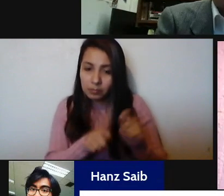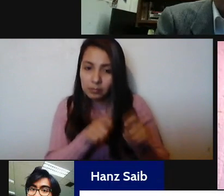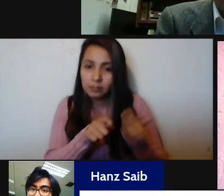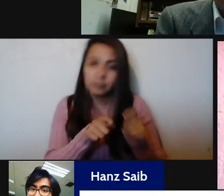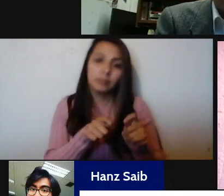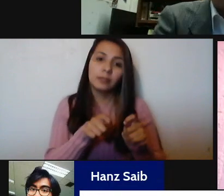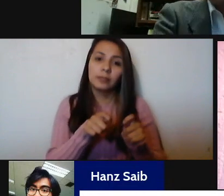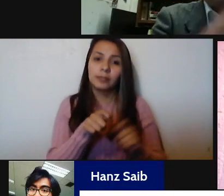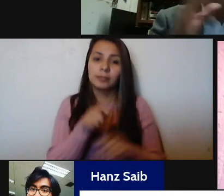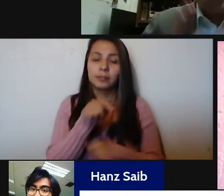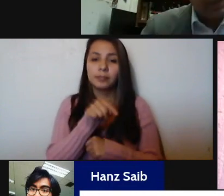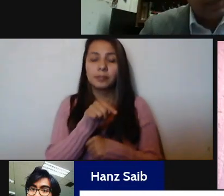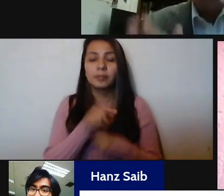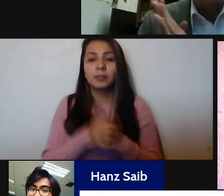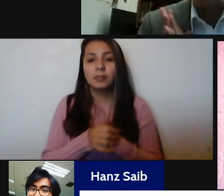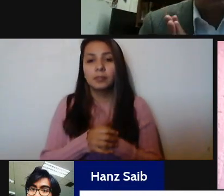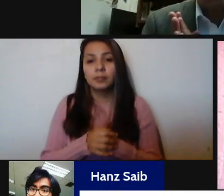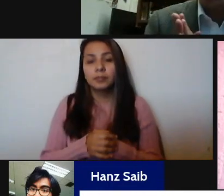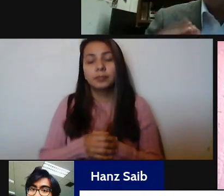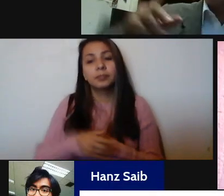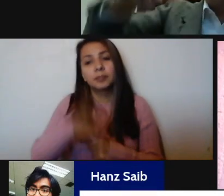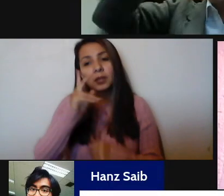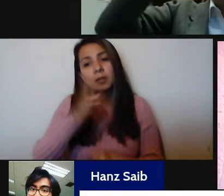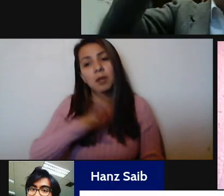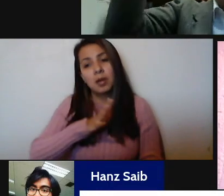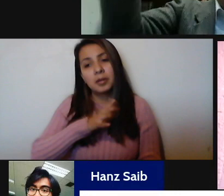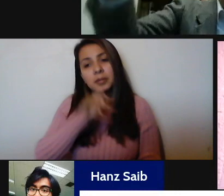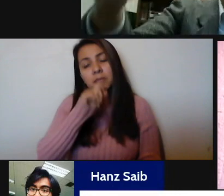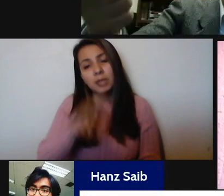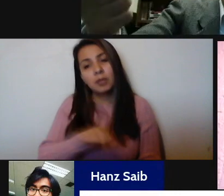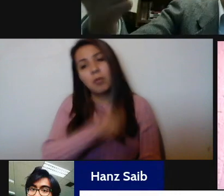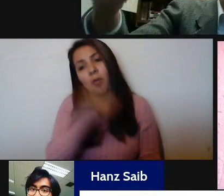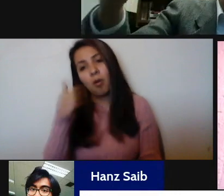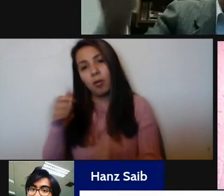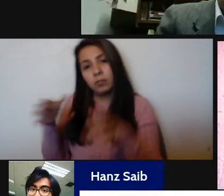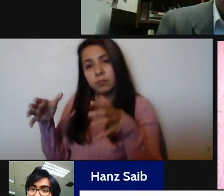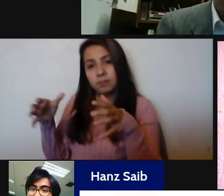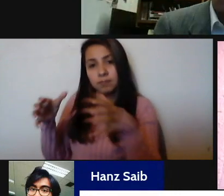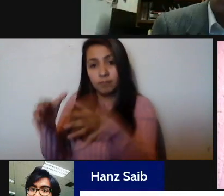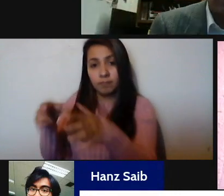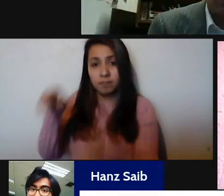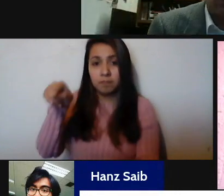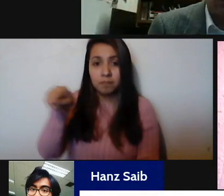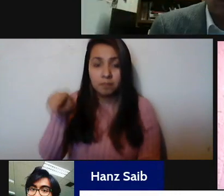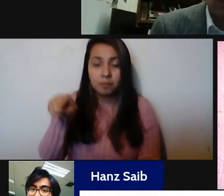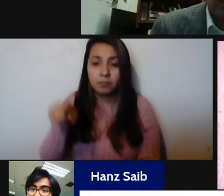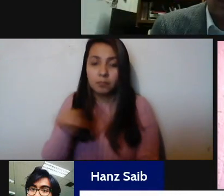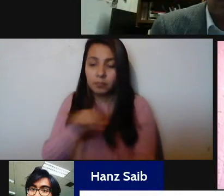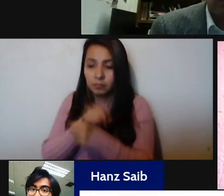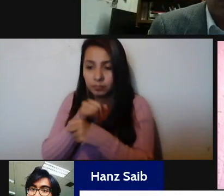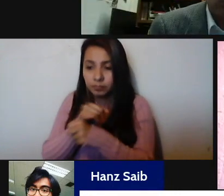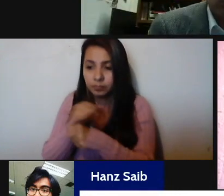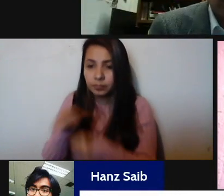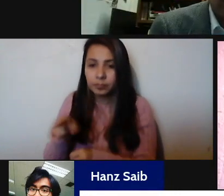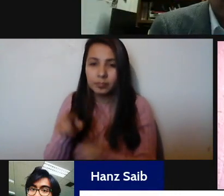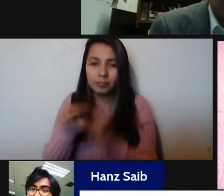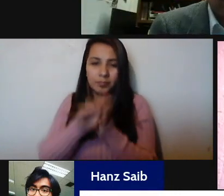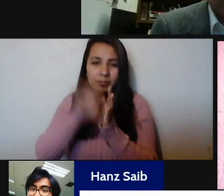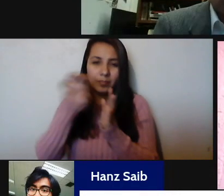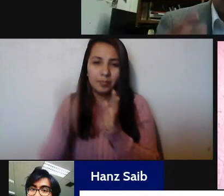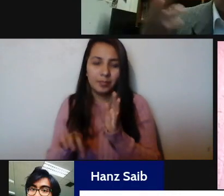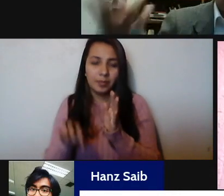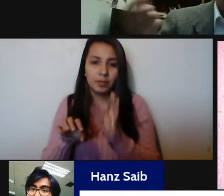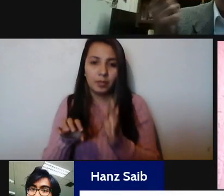los compuestos más sencillos en esa dirección justa. Pero esta otra visión de